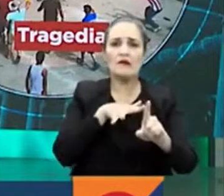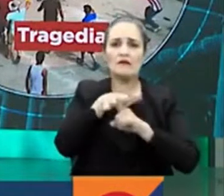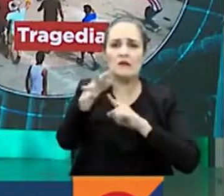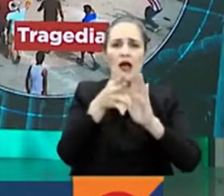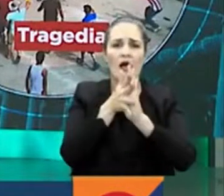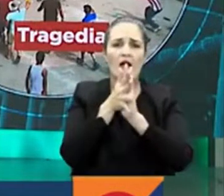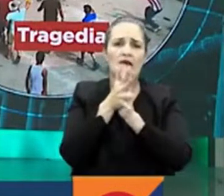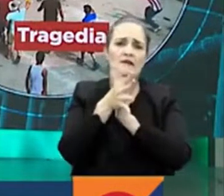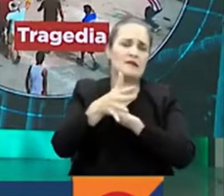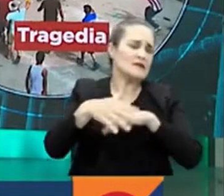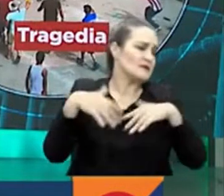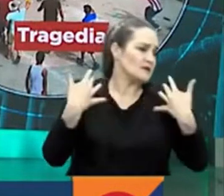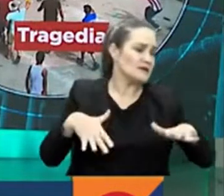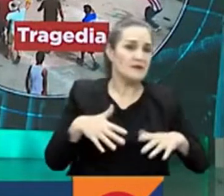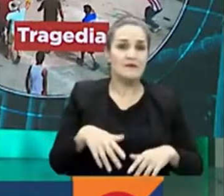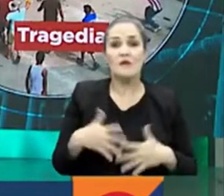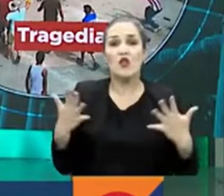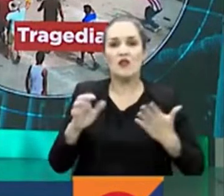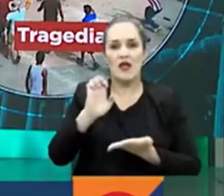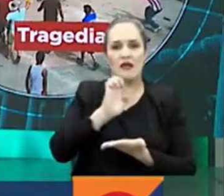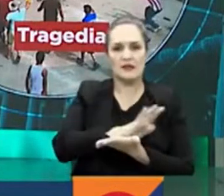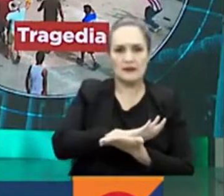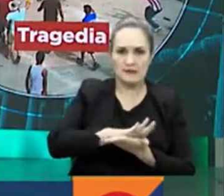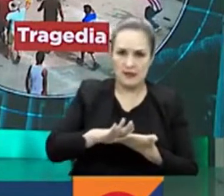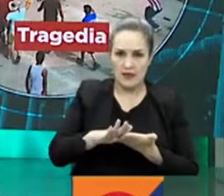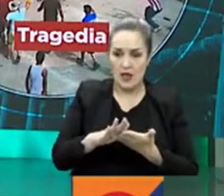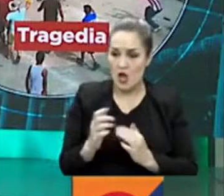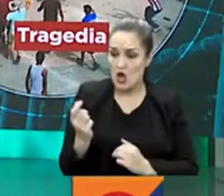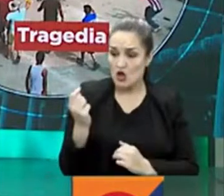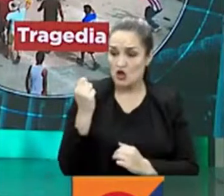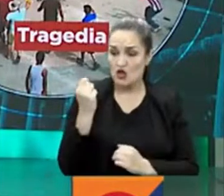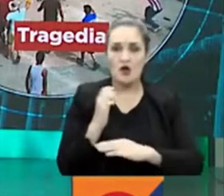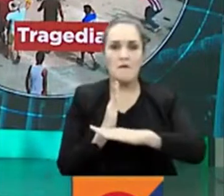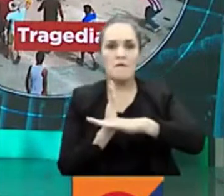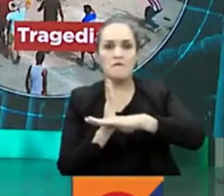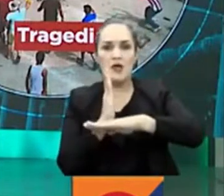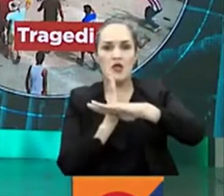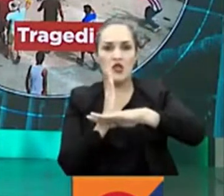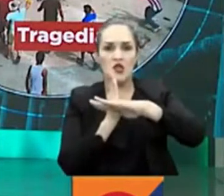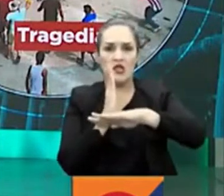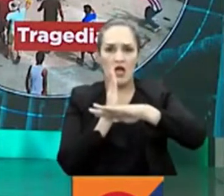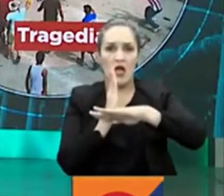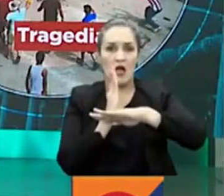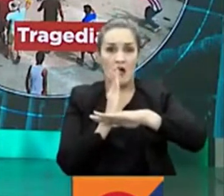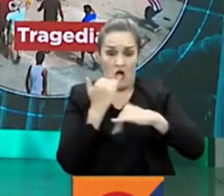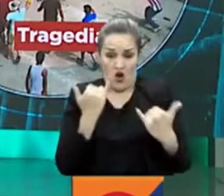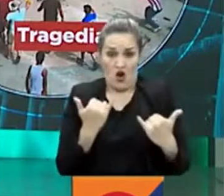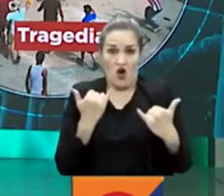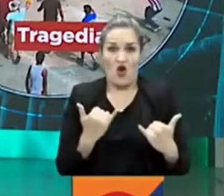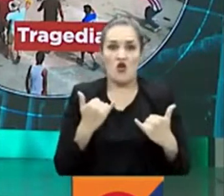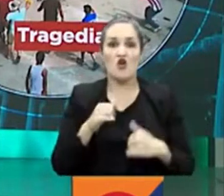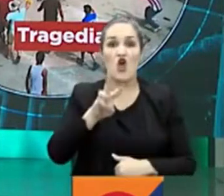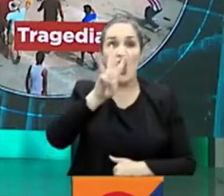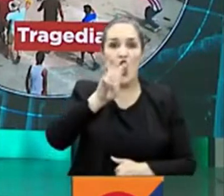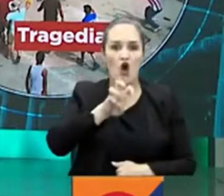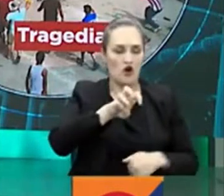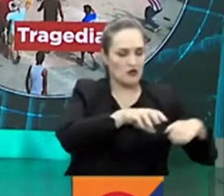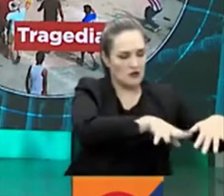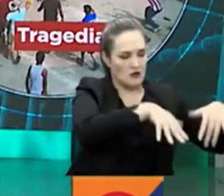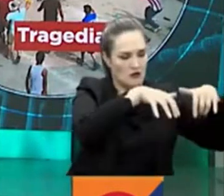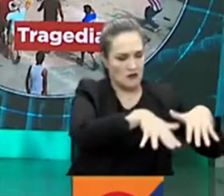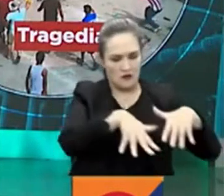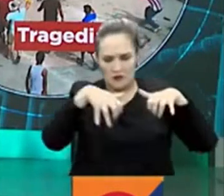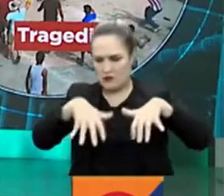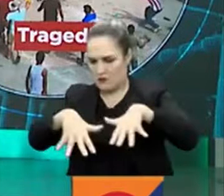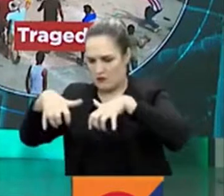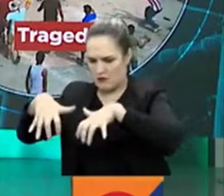que participaban de una corraleja en El Espinal. Sobre el mediodía de hoy, 8 palcos repletos de asistentes se desplomaron. Así es,